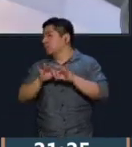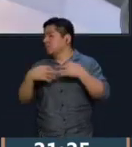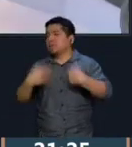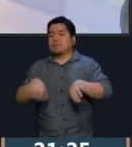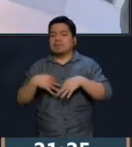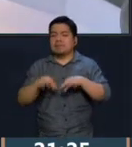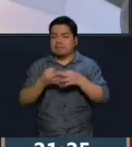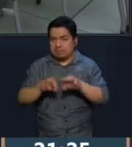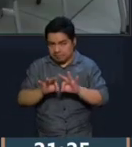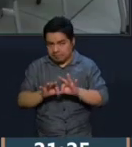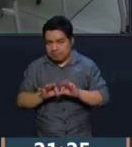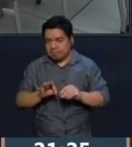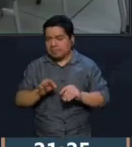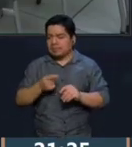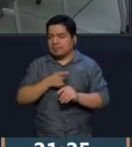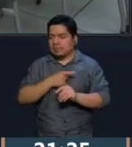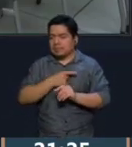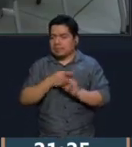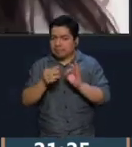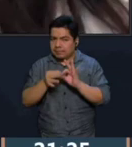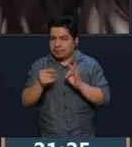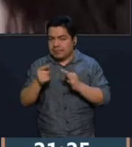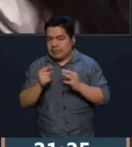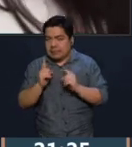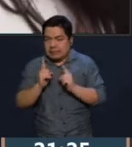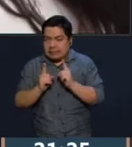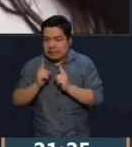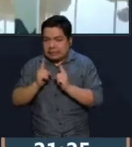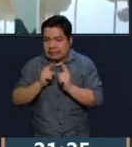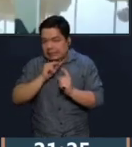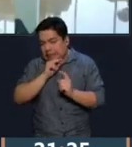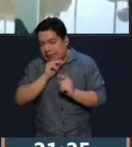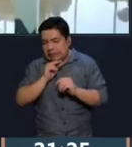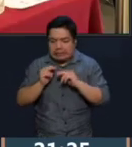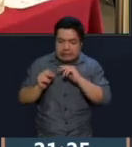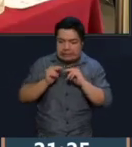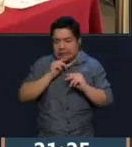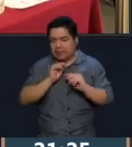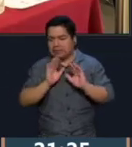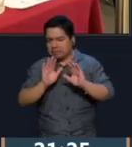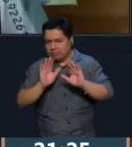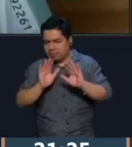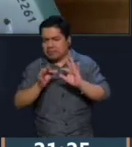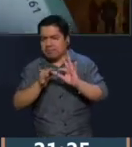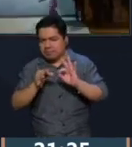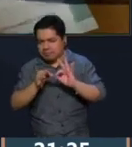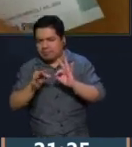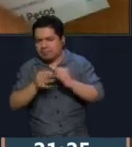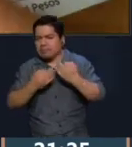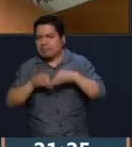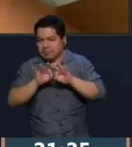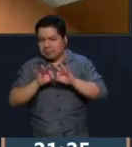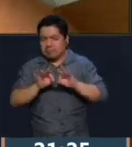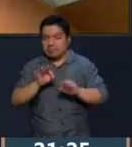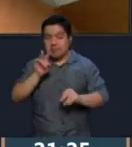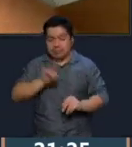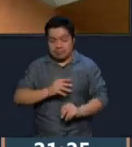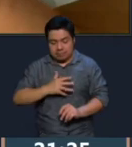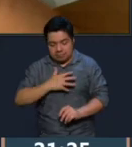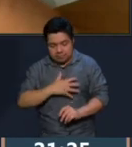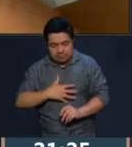decirles, además de aclararles su inquietud, es que estamos pues muy